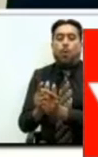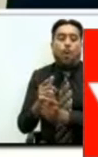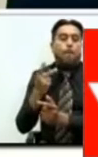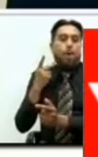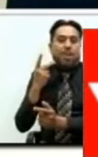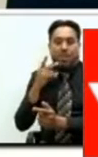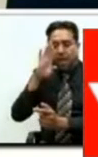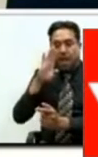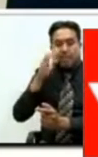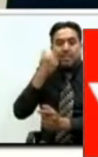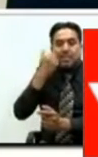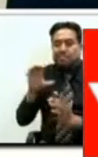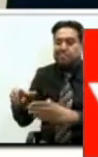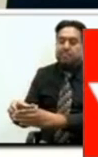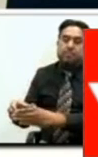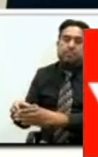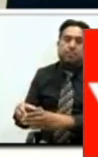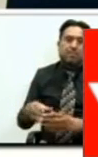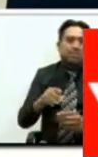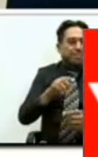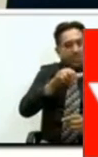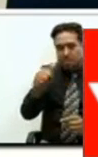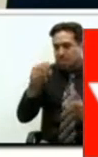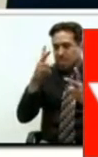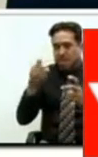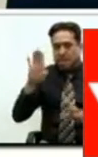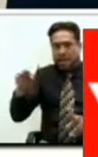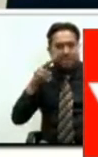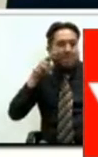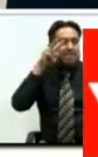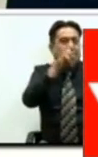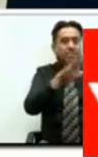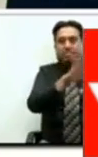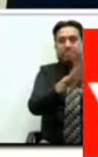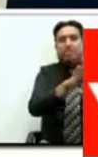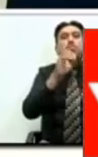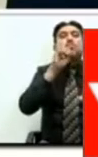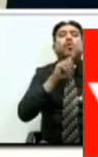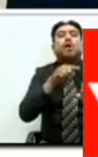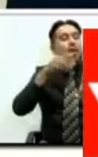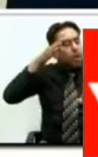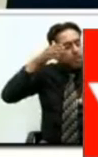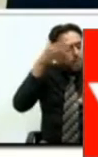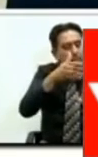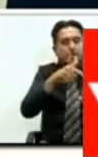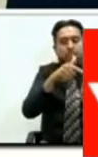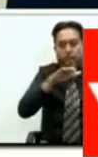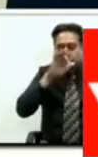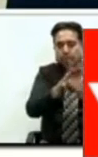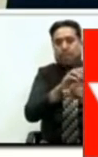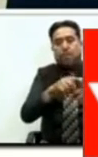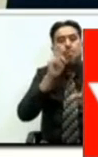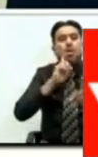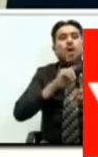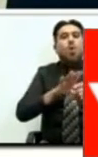las mujeres para que se transpone a una defensa partidista de quién de qué partido y qué autoridad